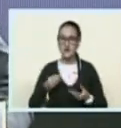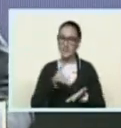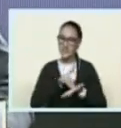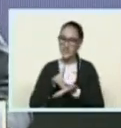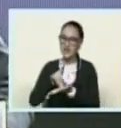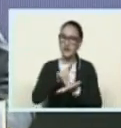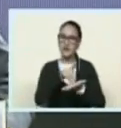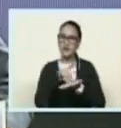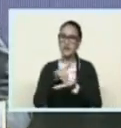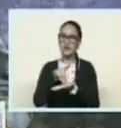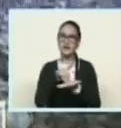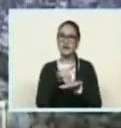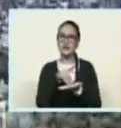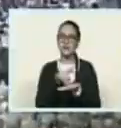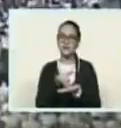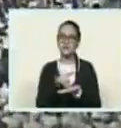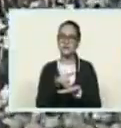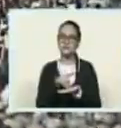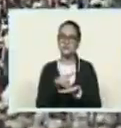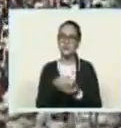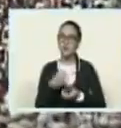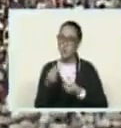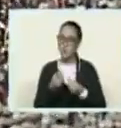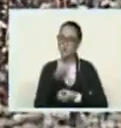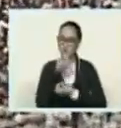dignidad y lo vamos a hacer realidad.